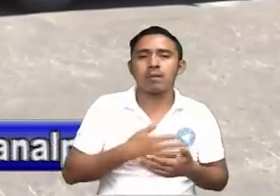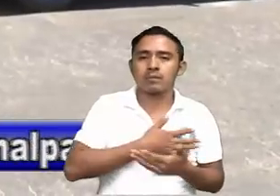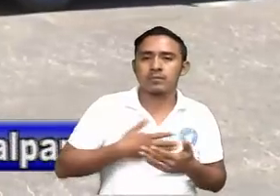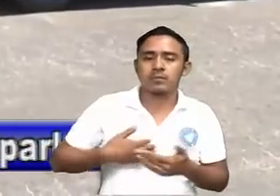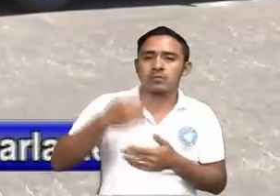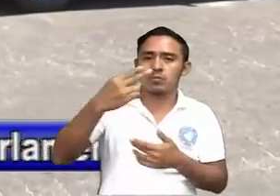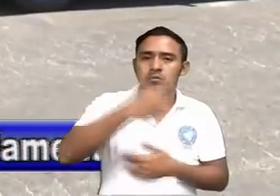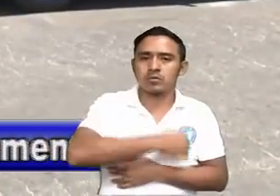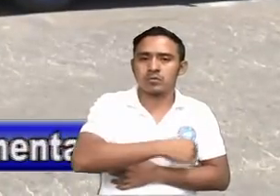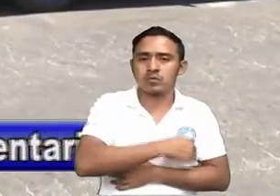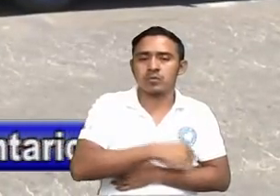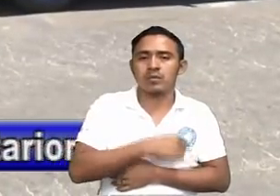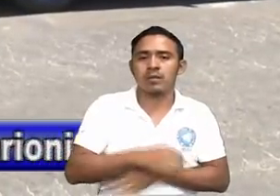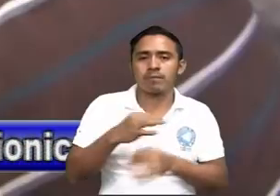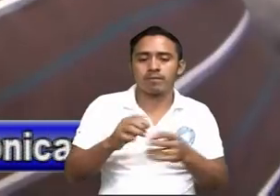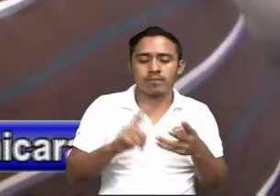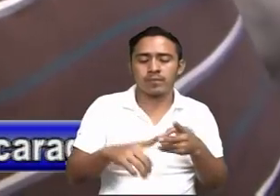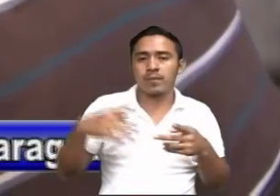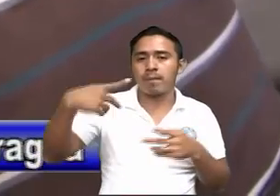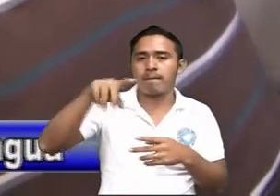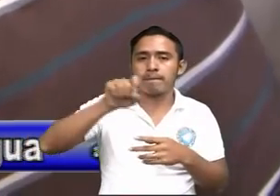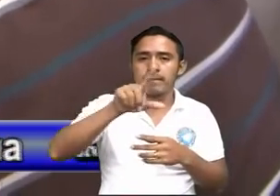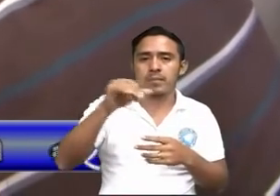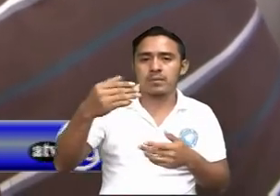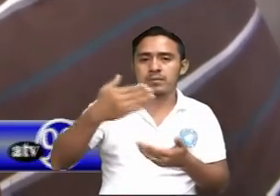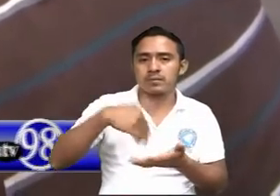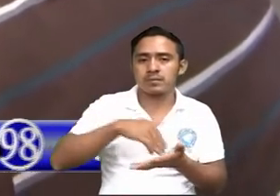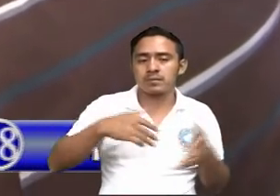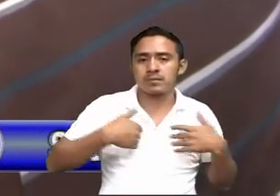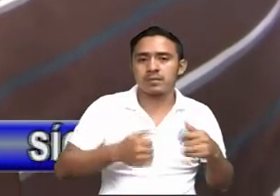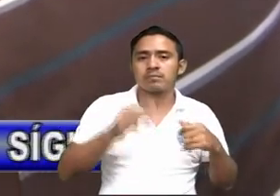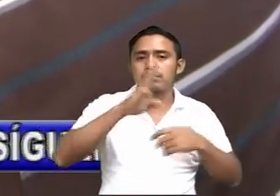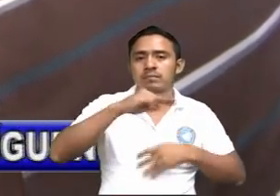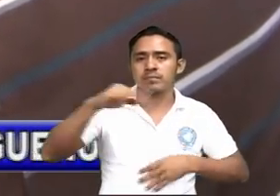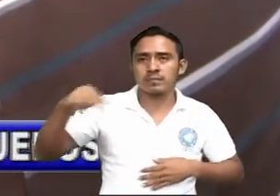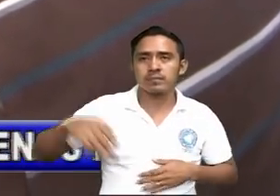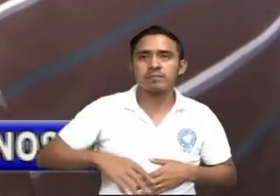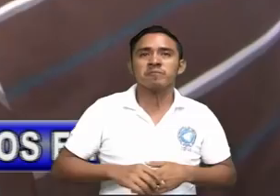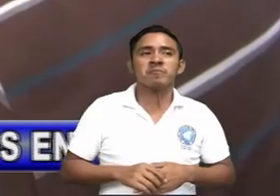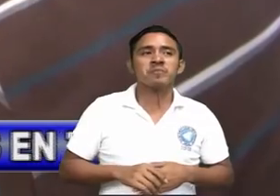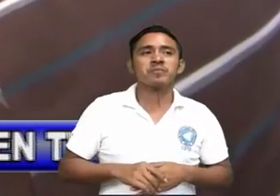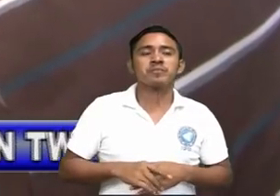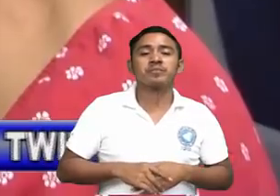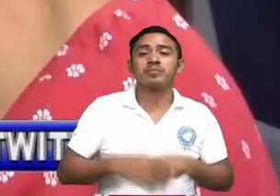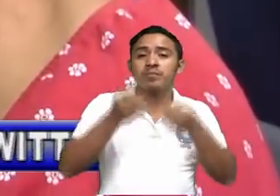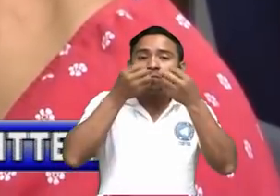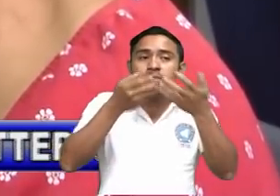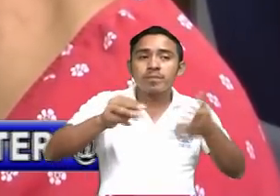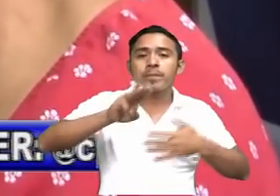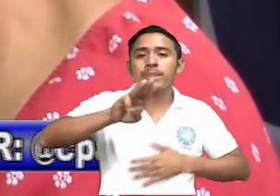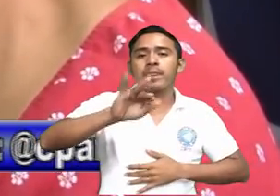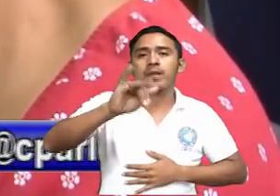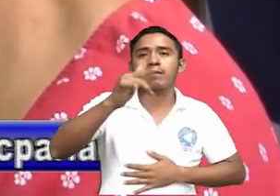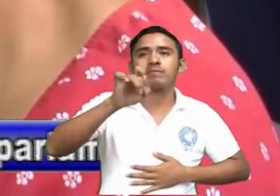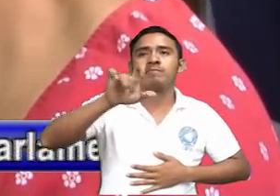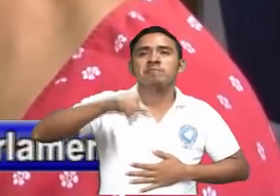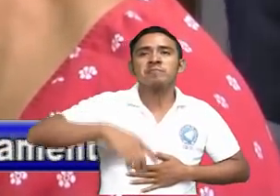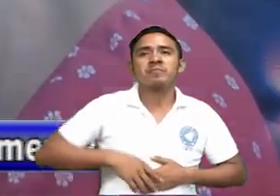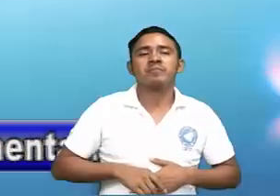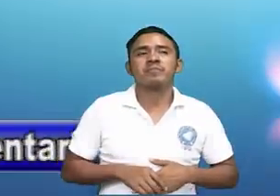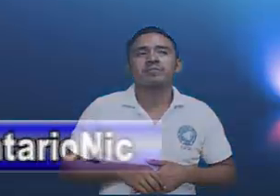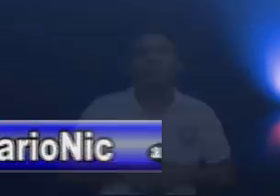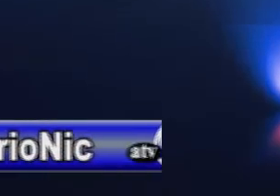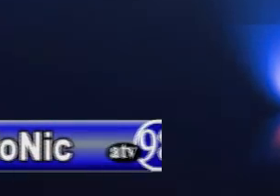dos colegios y dos policlínicas en la ciudad de Matagalpa. Para el canal parlamentario, les informó Miguel Carranza